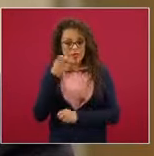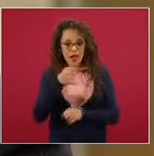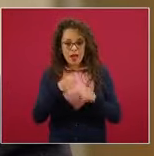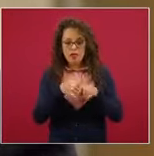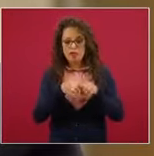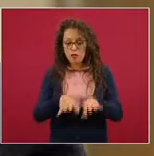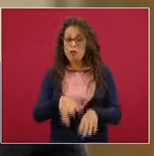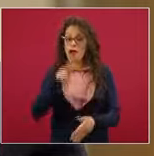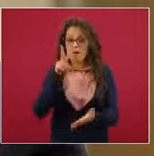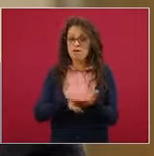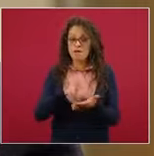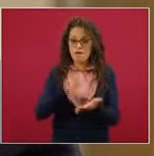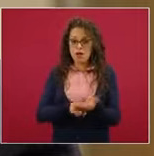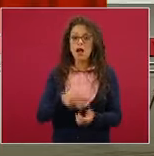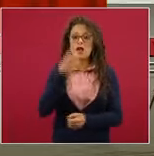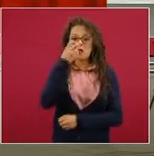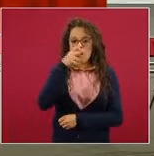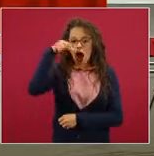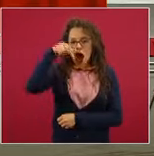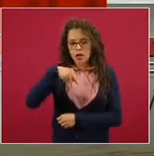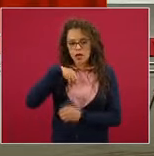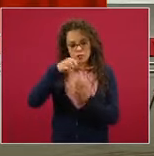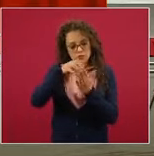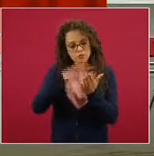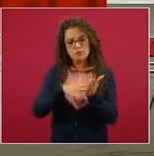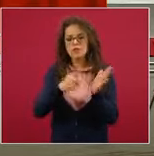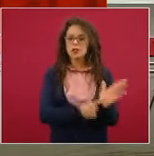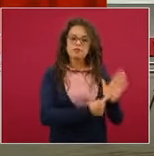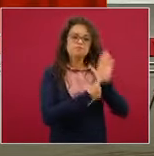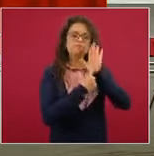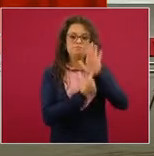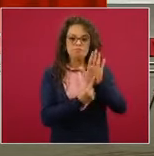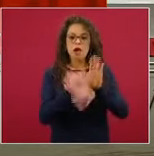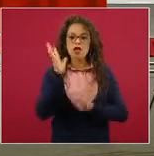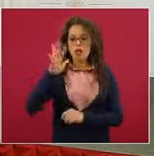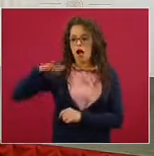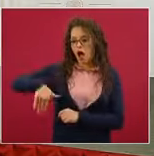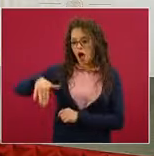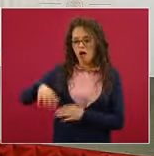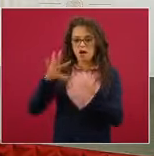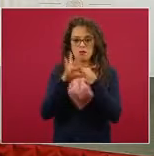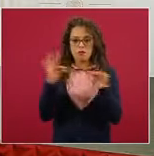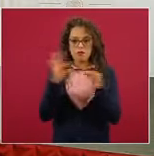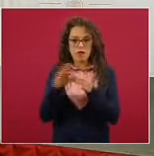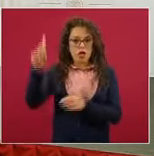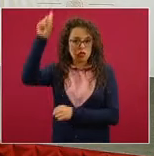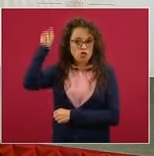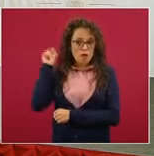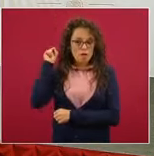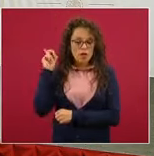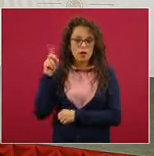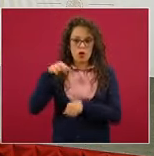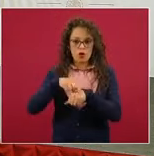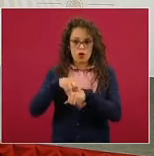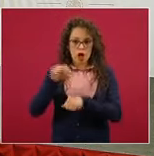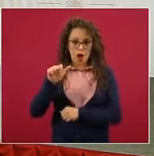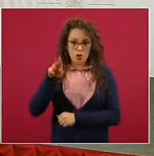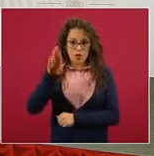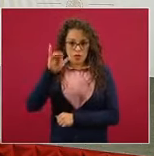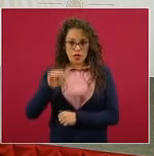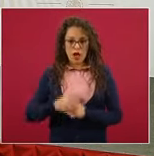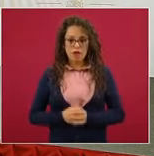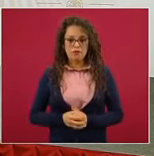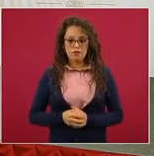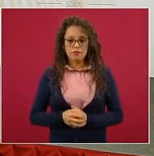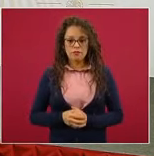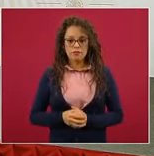tanto la vamos a poner aquí, lo explicó a detalle el doctor Alomía el domingo pasado, ya se va a incorporar, de hecho ahorita ya